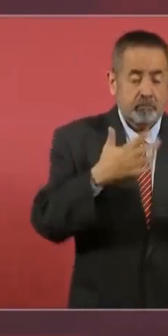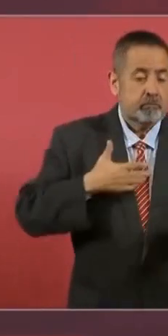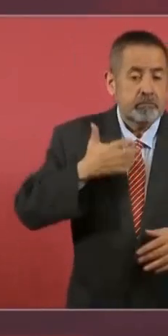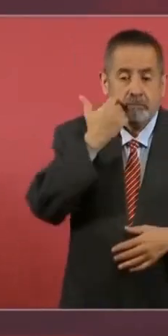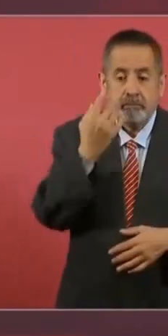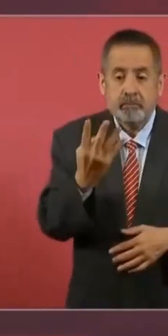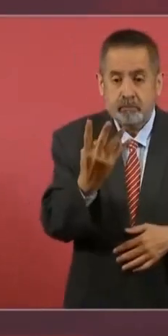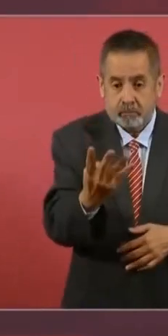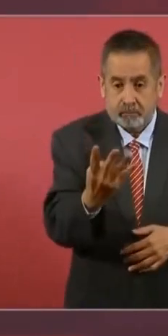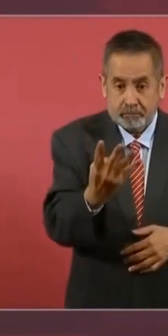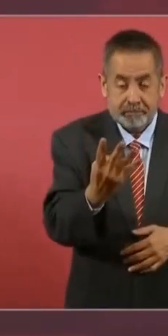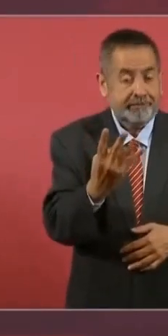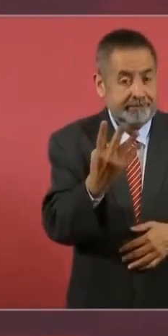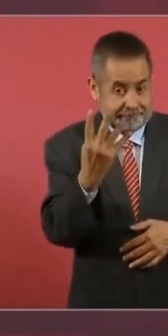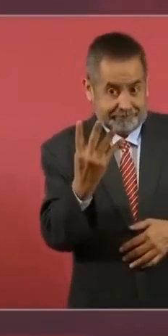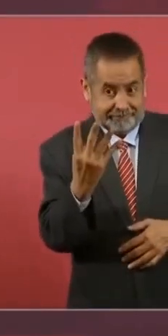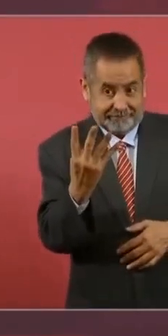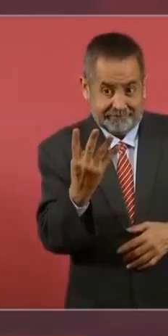dos,